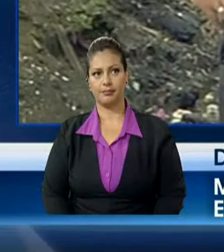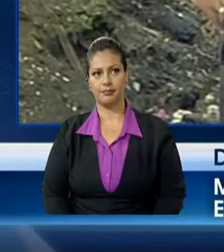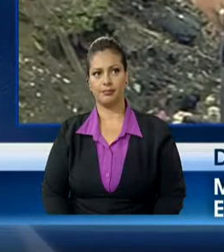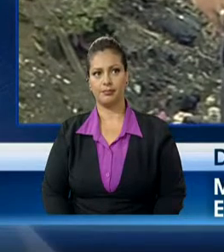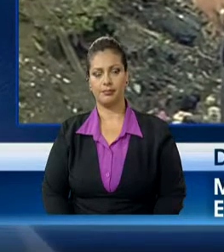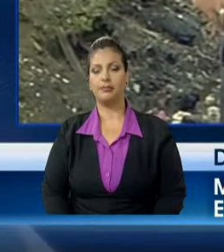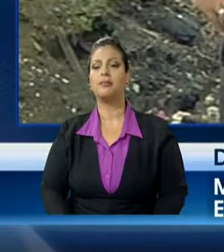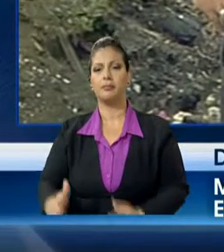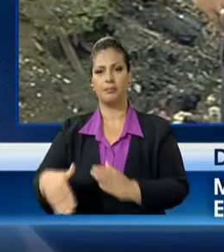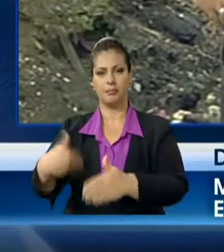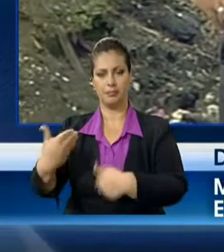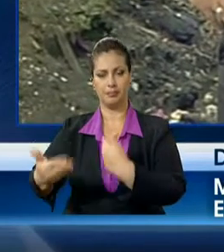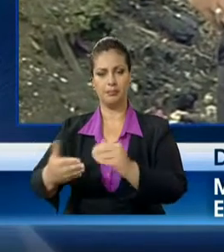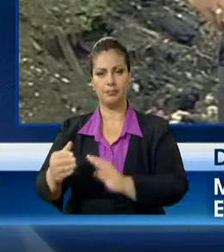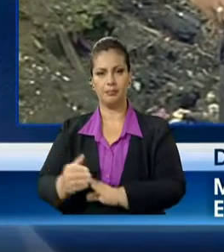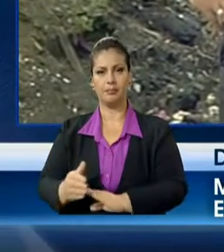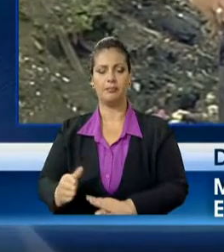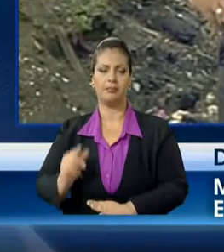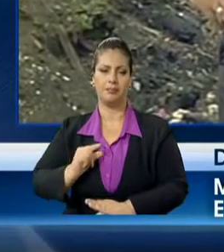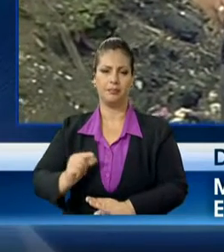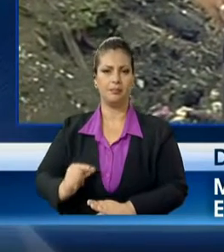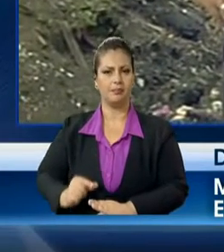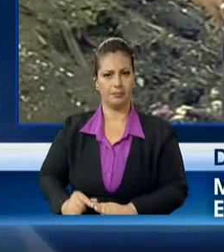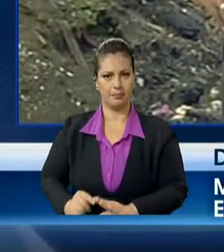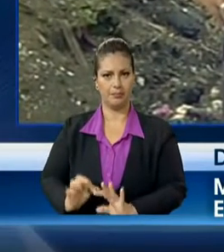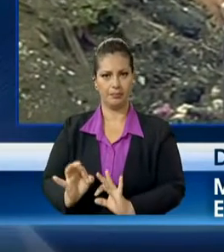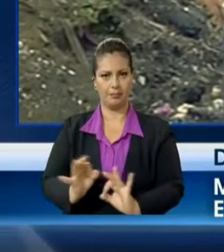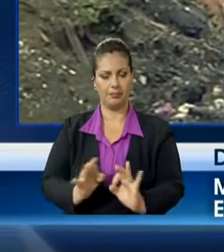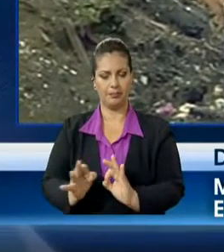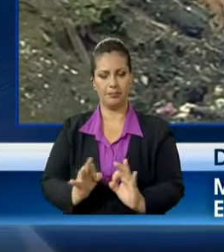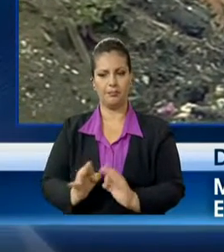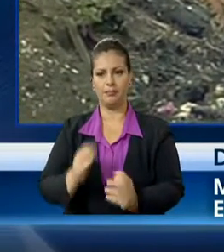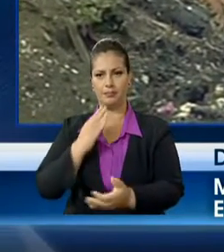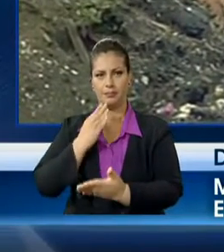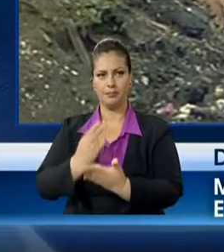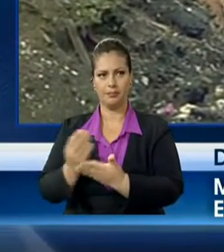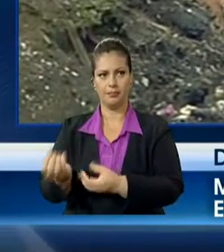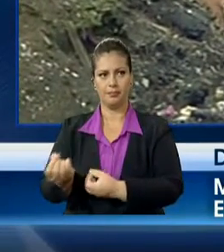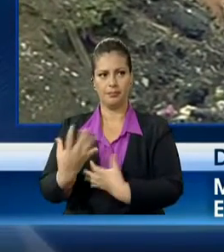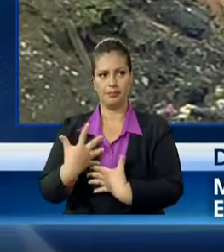desarrollaremos más el tema contigo, ¿ah? Bueno, y ahora... Gracias por la información hasta el momento. Claro que sí.